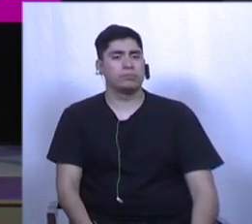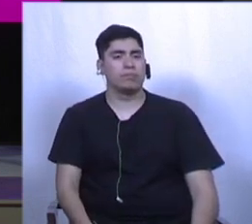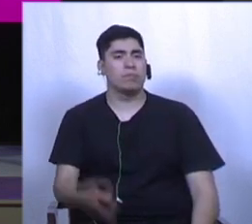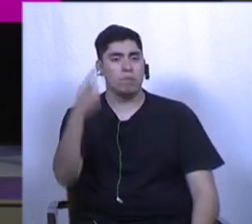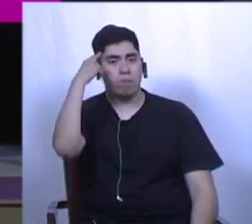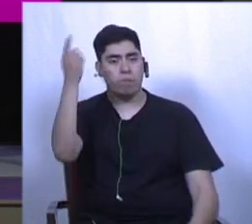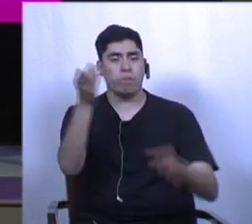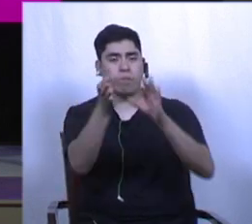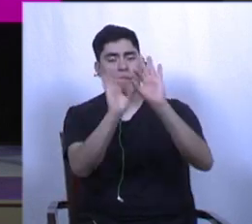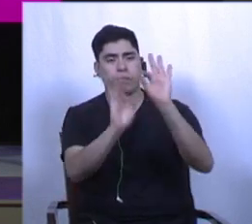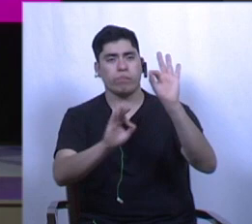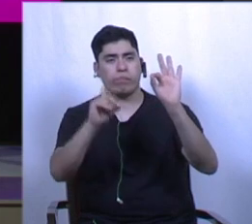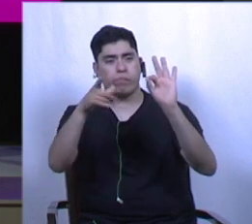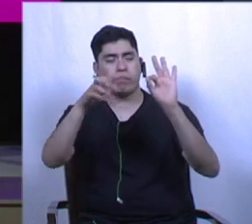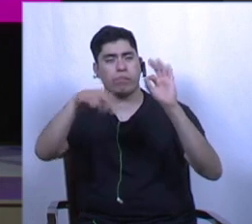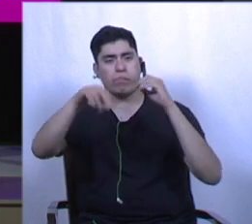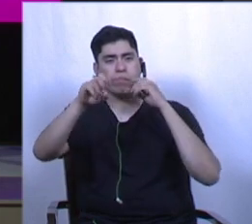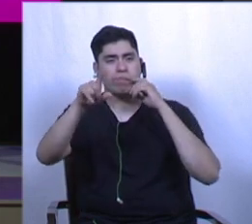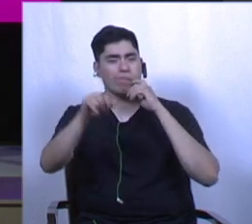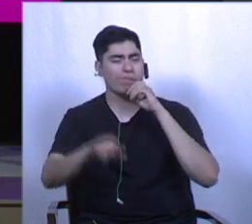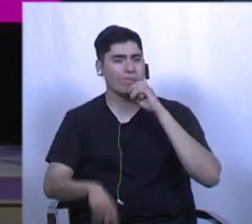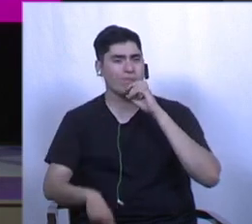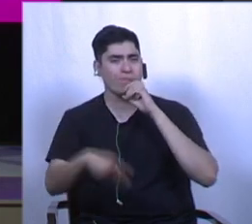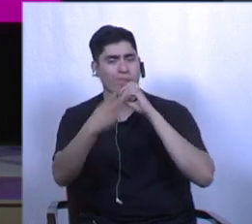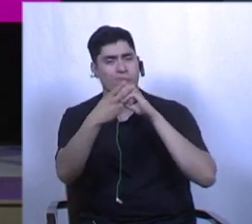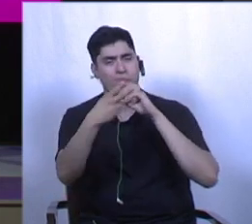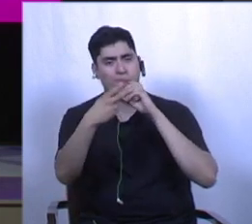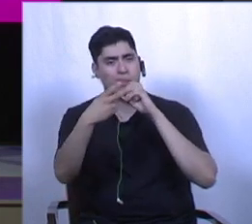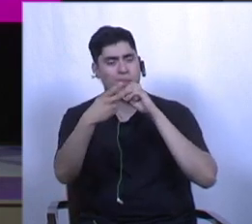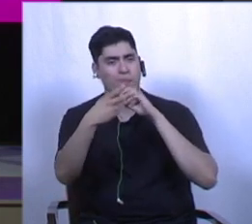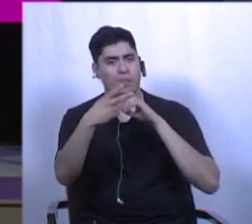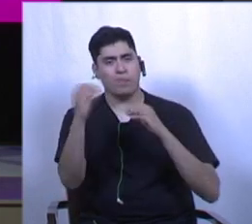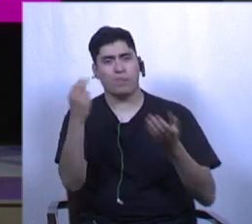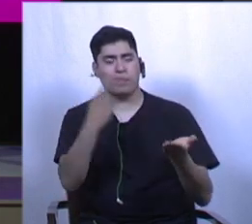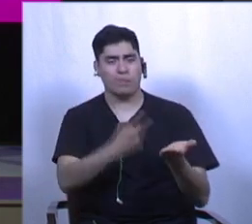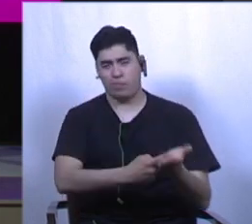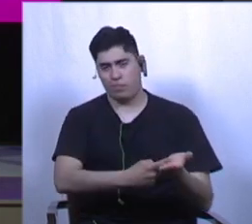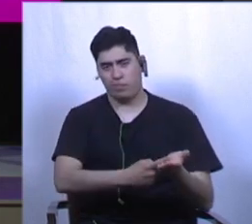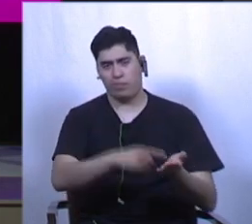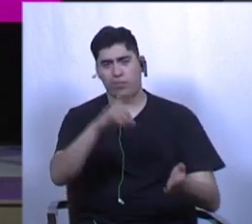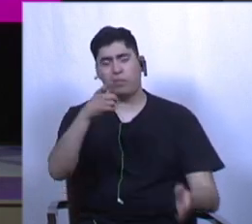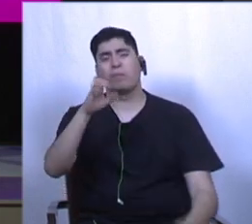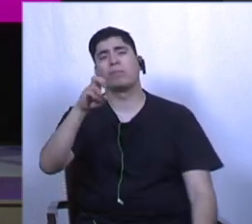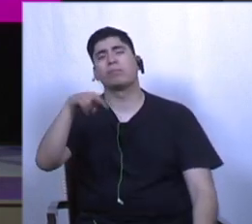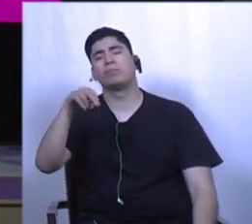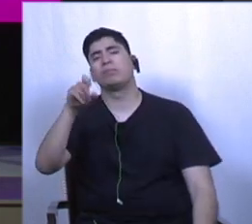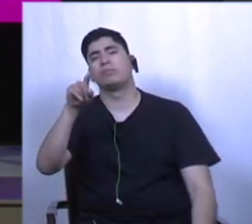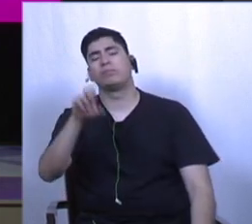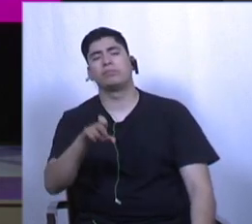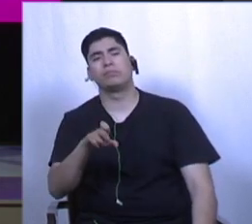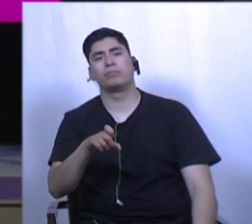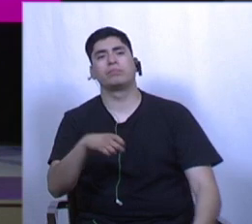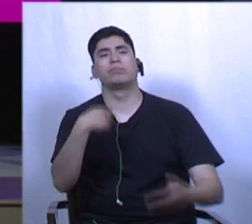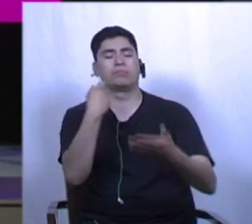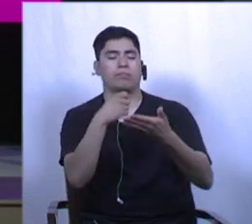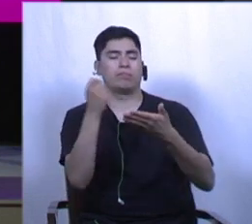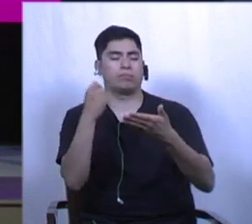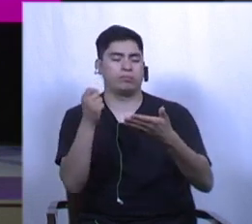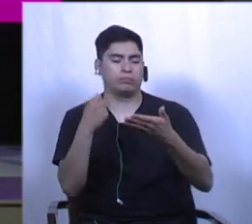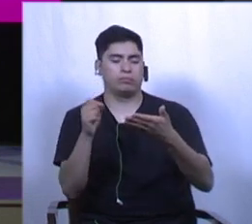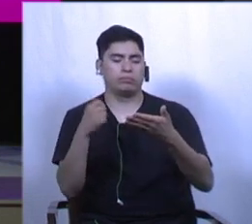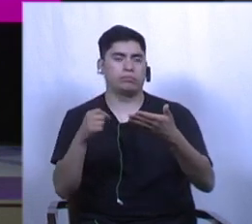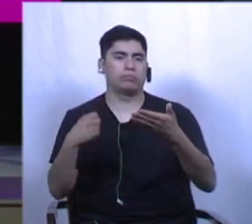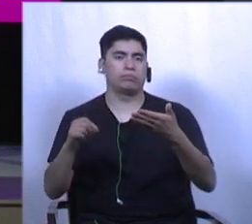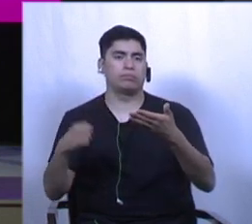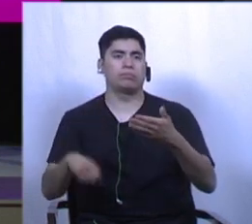genes. Tenemos alrededor de 20.000 genes humanos, pero sorprendentemente el tamaño del catálogo microbial es